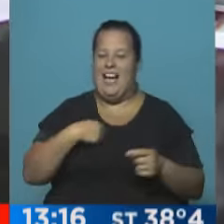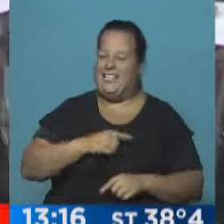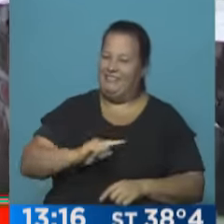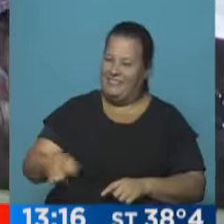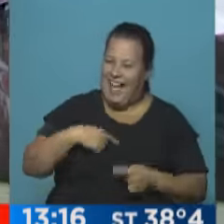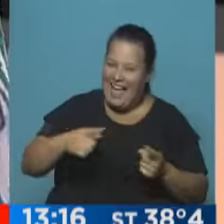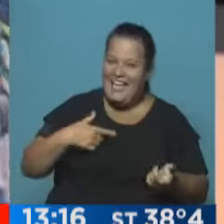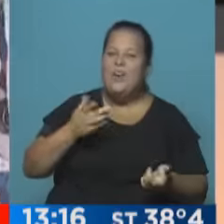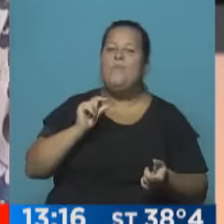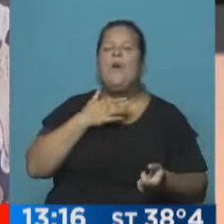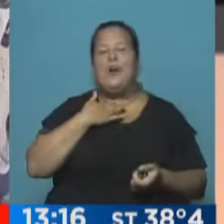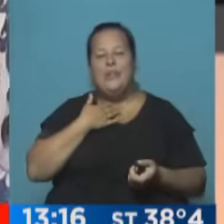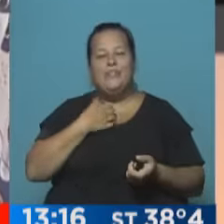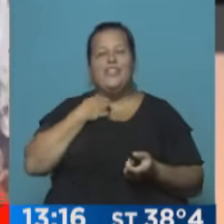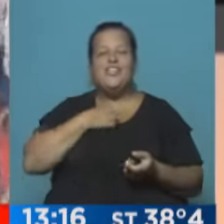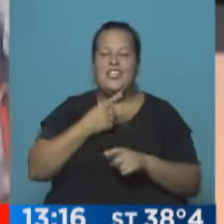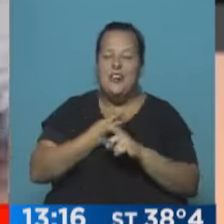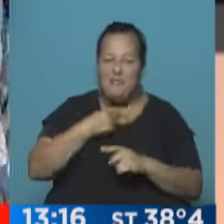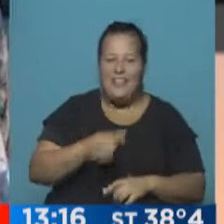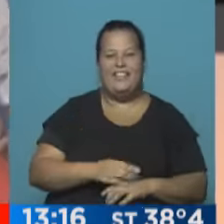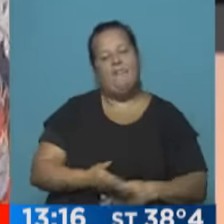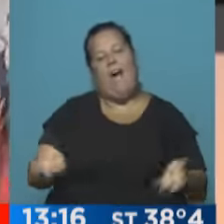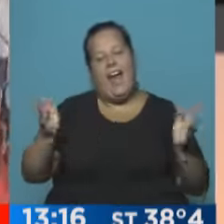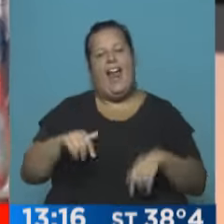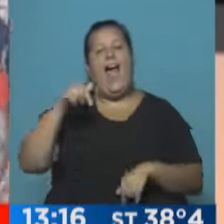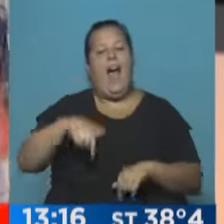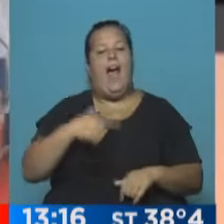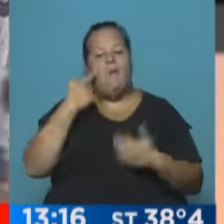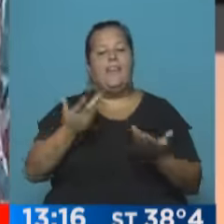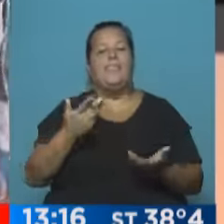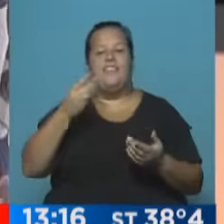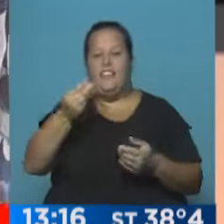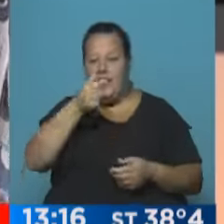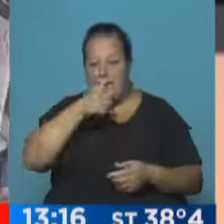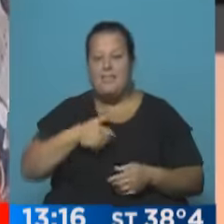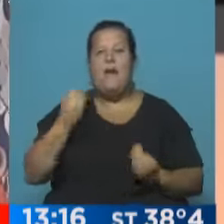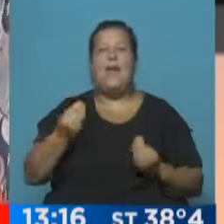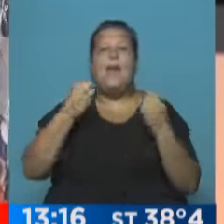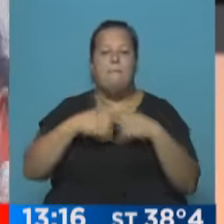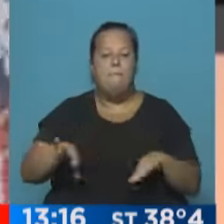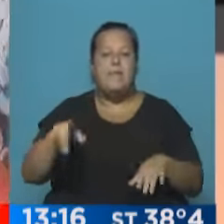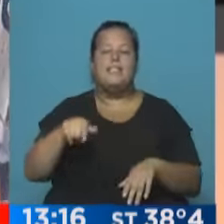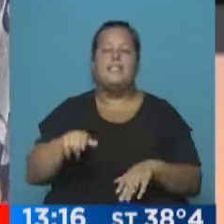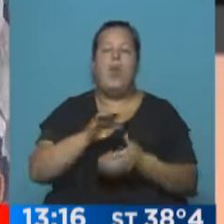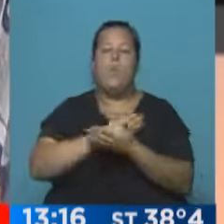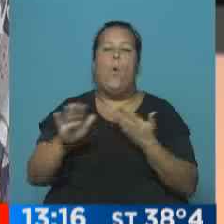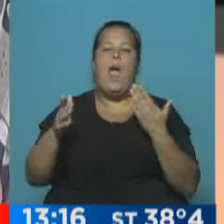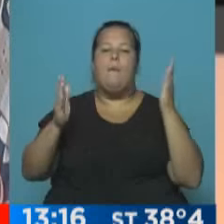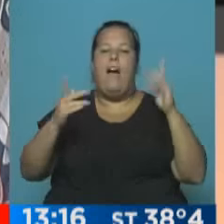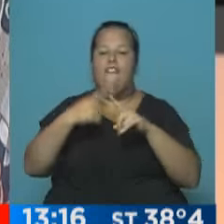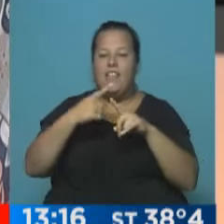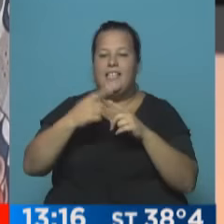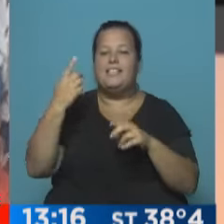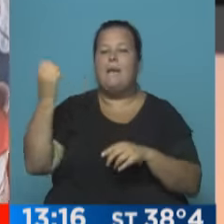Lo hago. No, estoy un poquito con broncoespasmo. Bueno, ahí vamos entonces, porque es un gran fin de semana. Comienza una nueva edición del festival